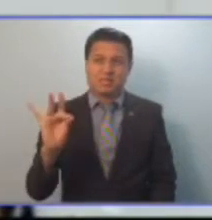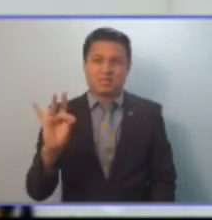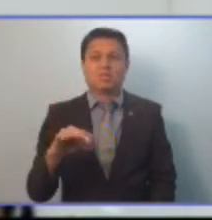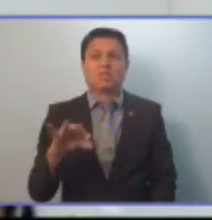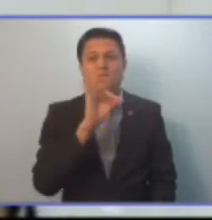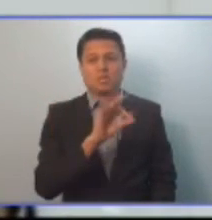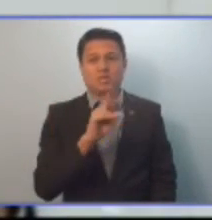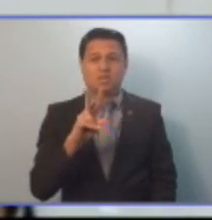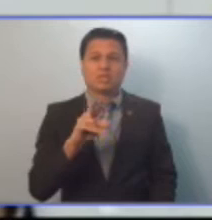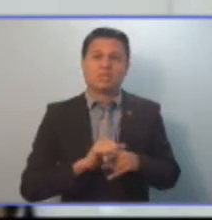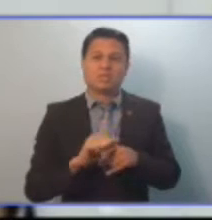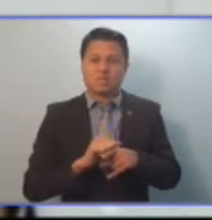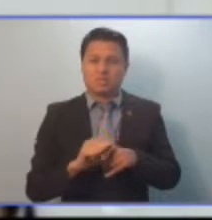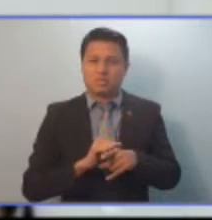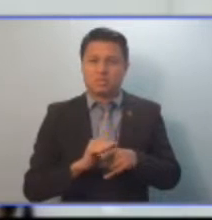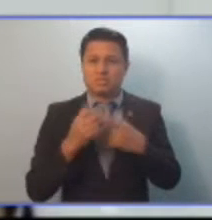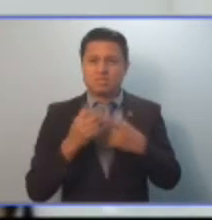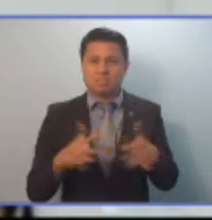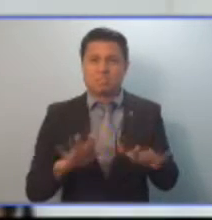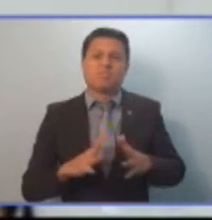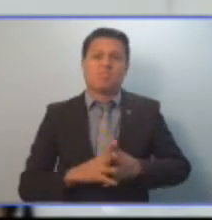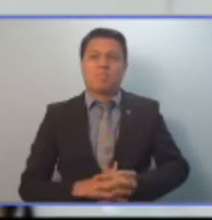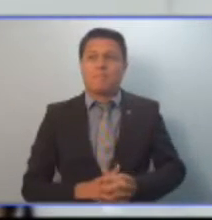78-92 prácticamente,